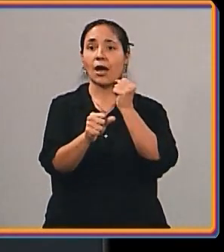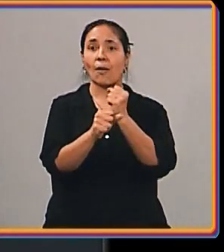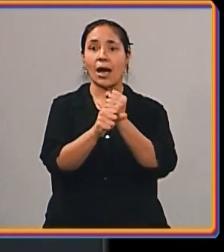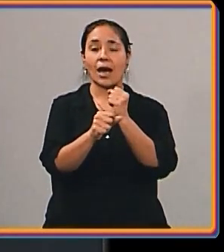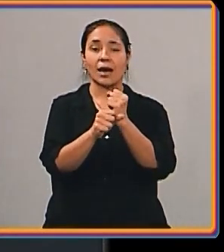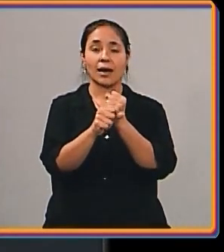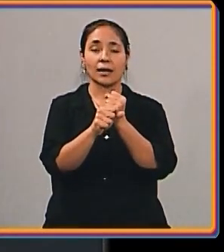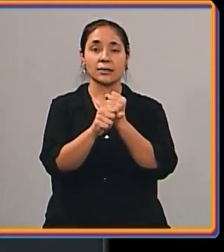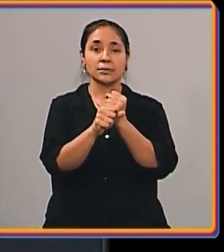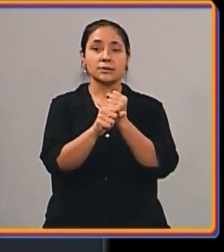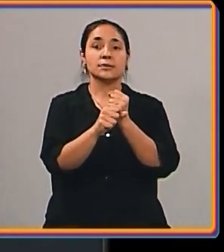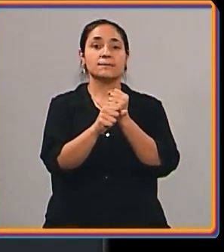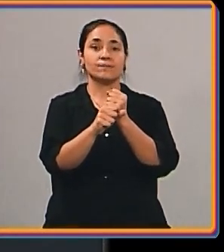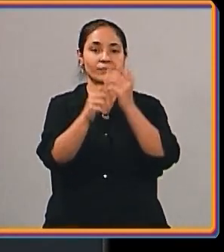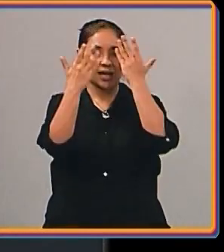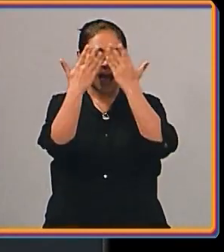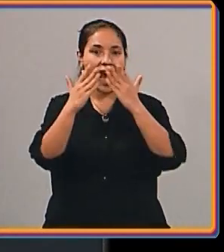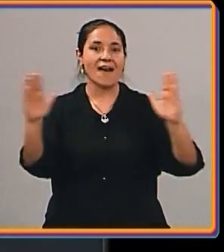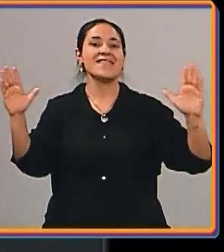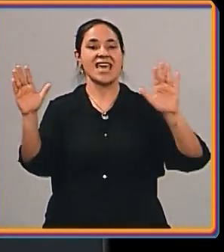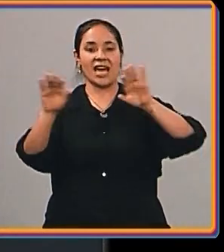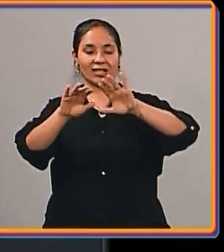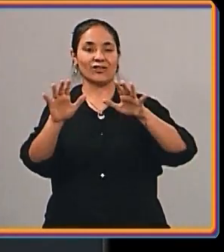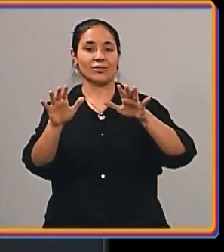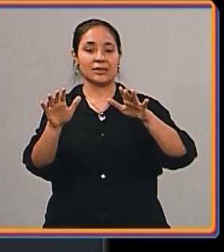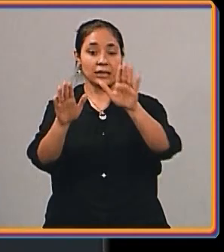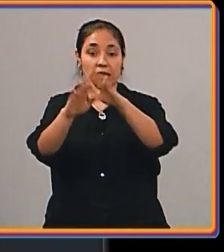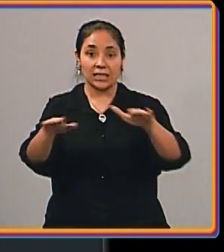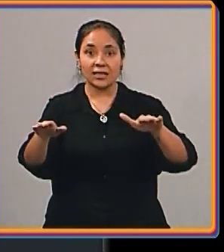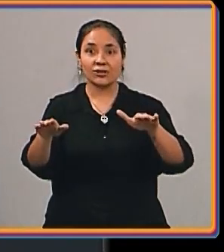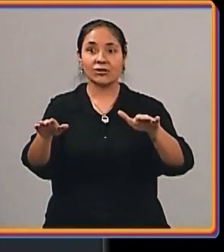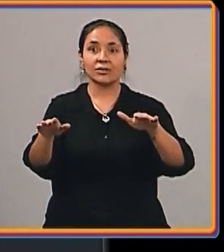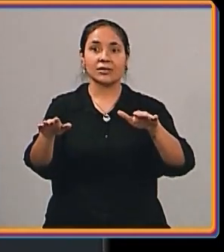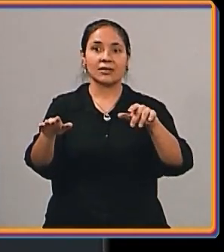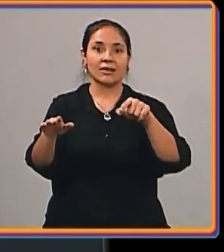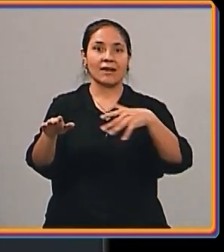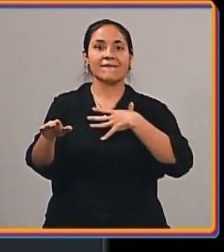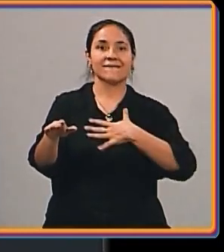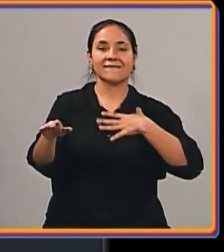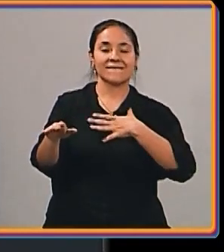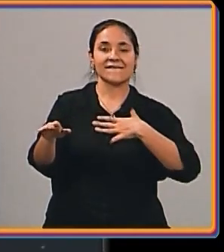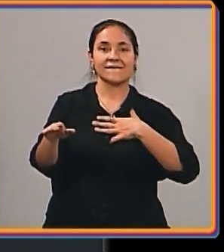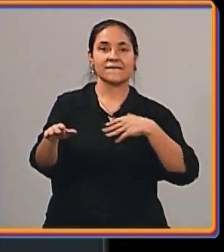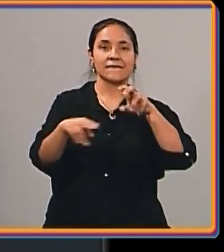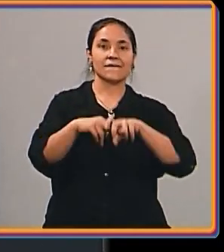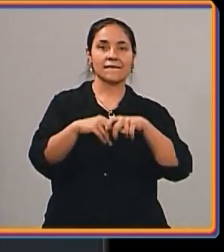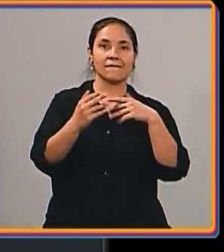bajo una concepción abierta en esa etapa, es muy probable que el niño siempre sienta que jugó.